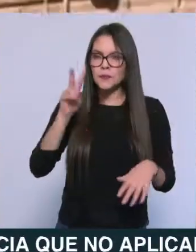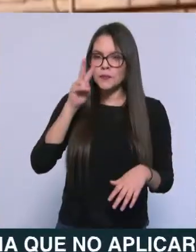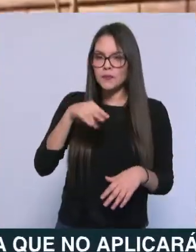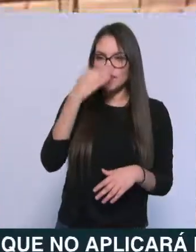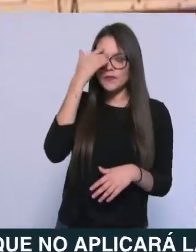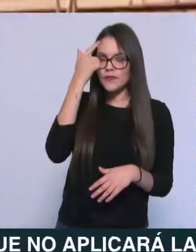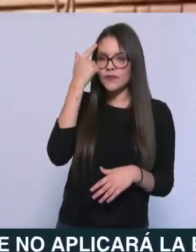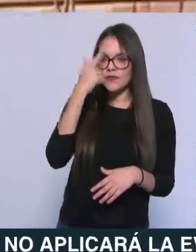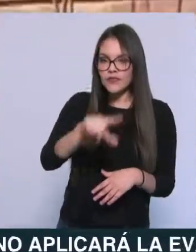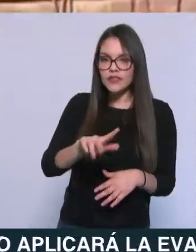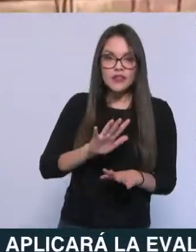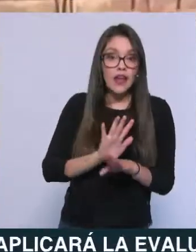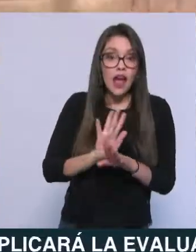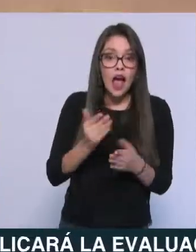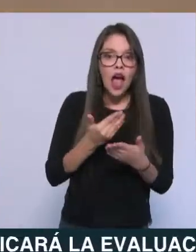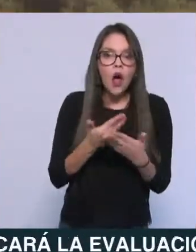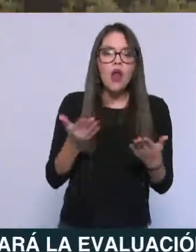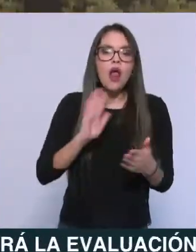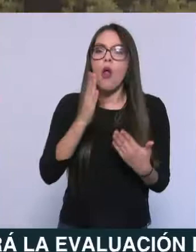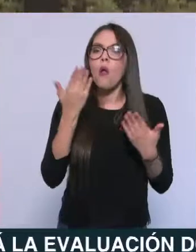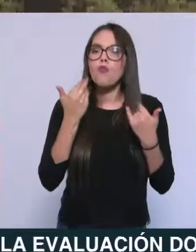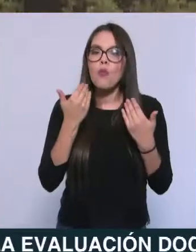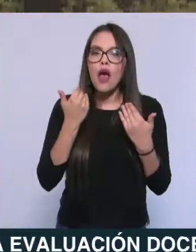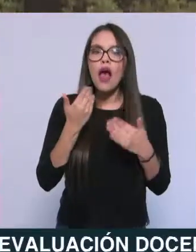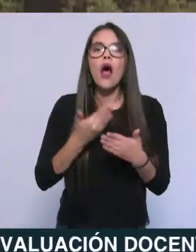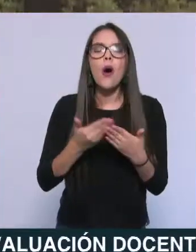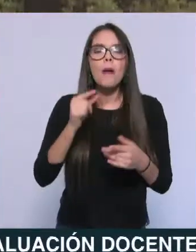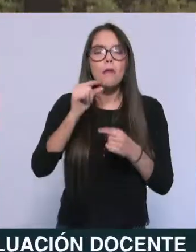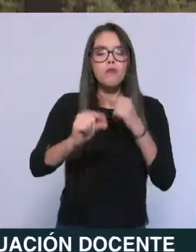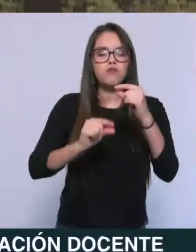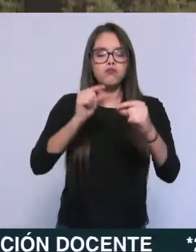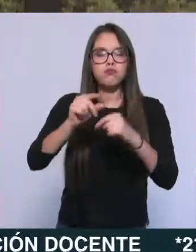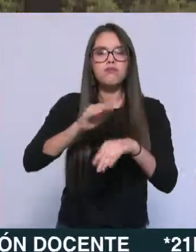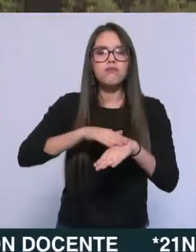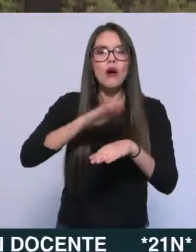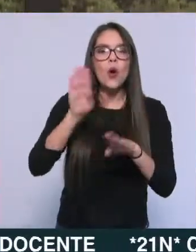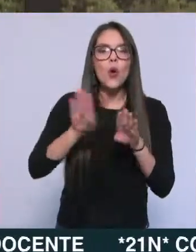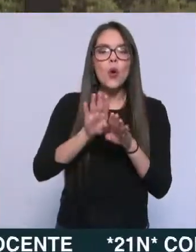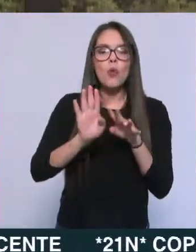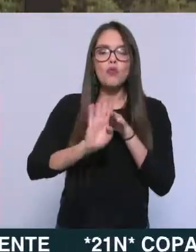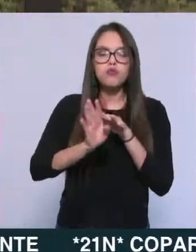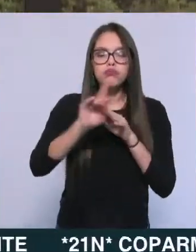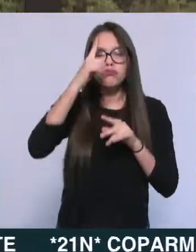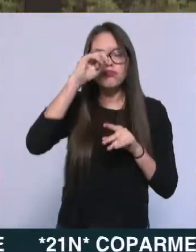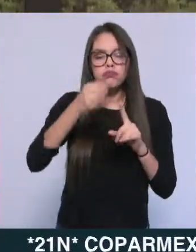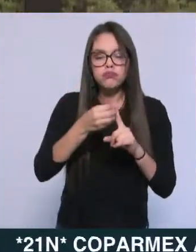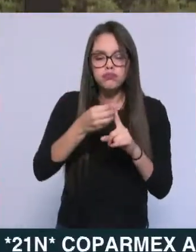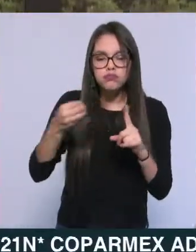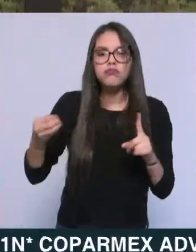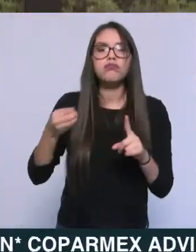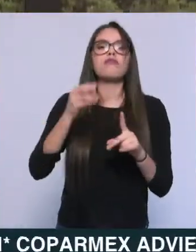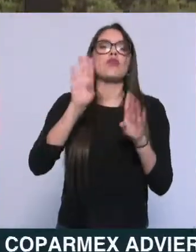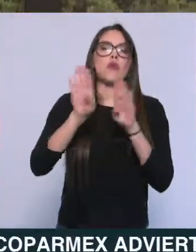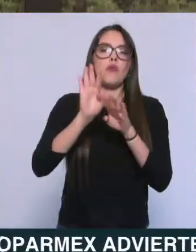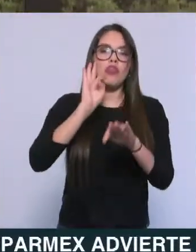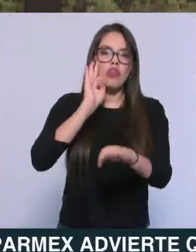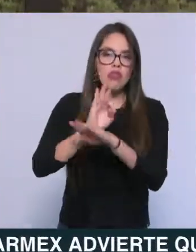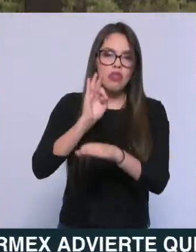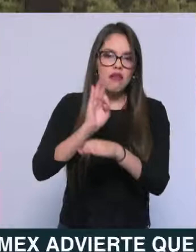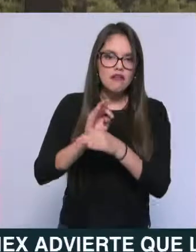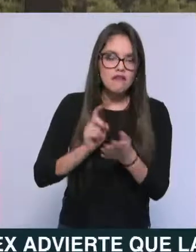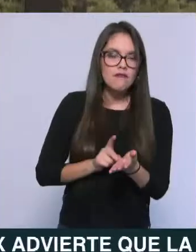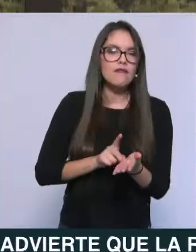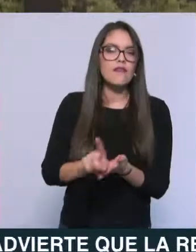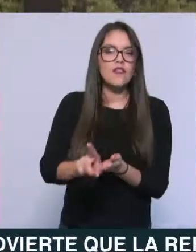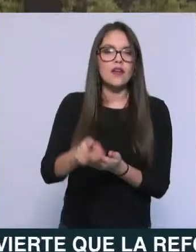Y no la hemos visto. Estamos viendo mucho más una migración orientada hacia el individuo, a sus derechos, a cuidarlos, a